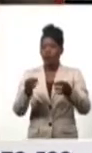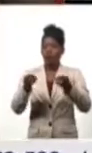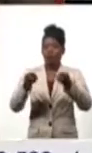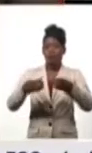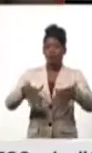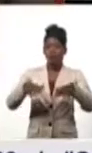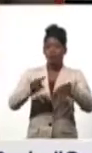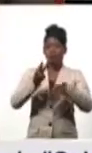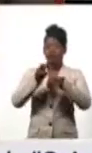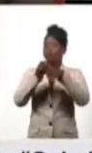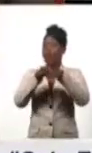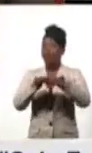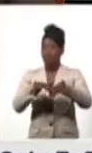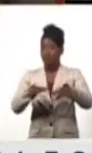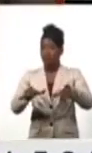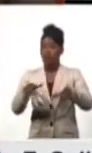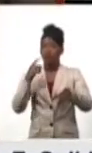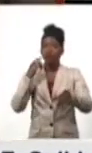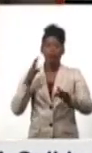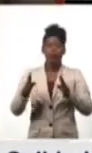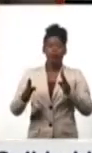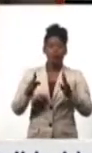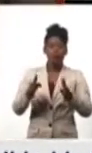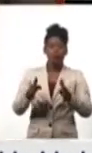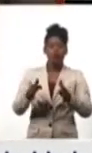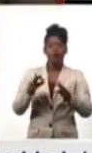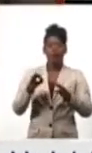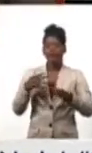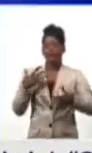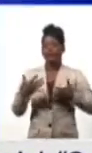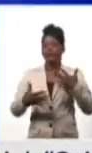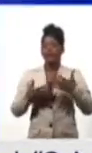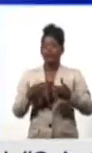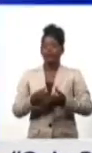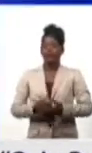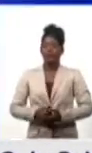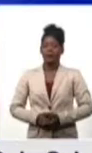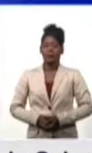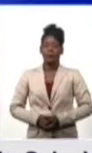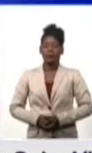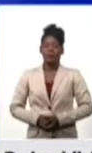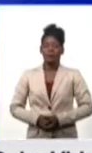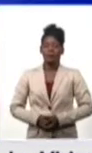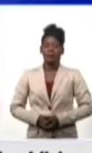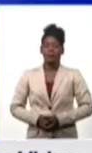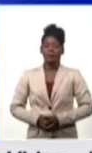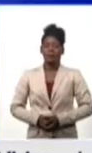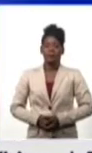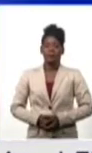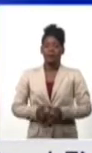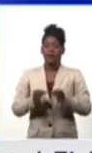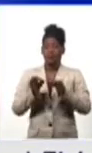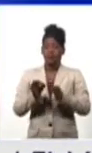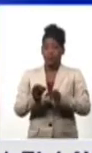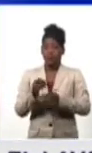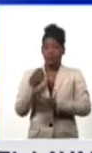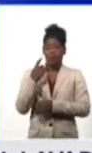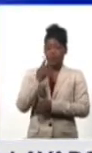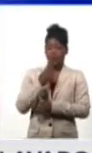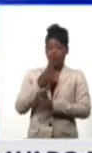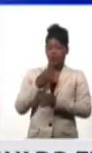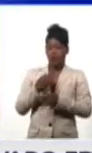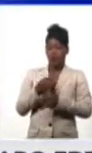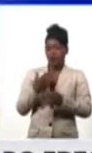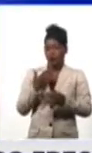jornada que se inicia en el día de hoy con la celebración de este Día Mundial. Ahora bien, con relación a la pregunta que tú me hacías, la definición